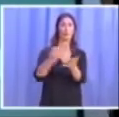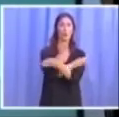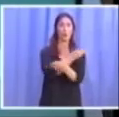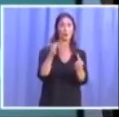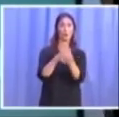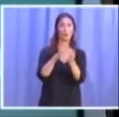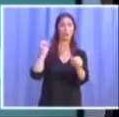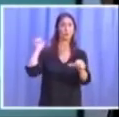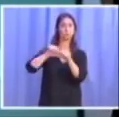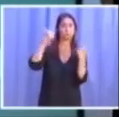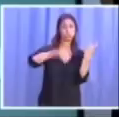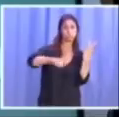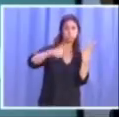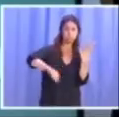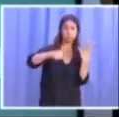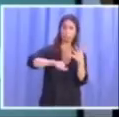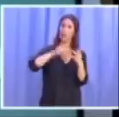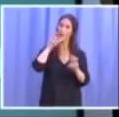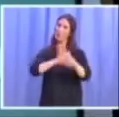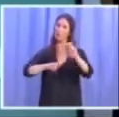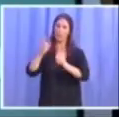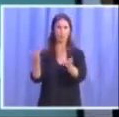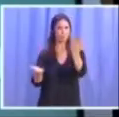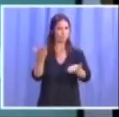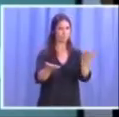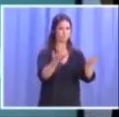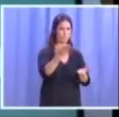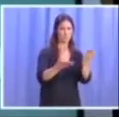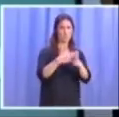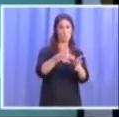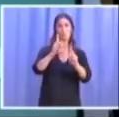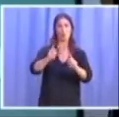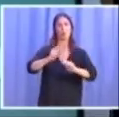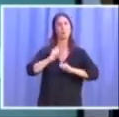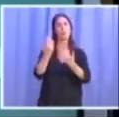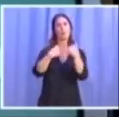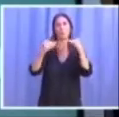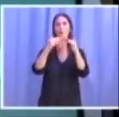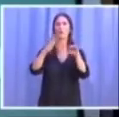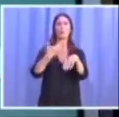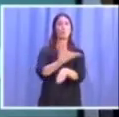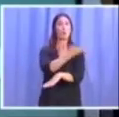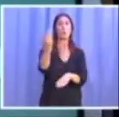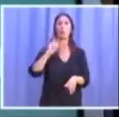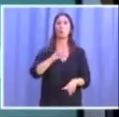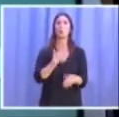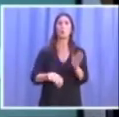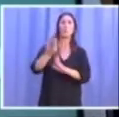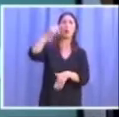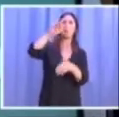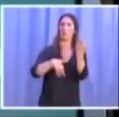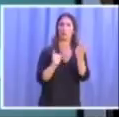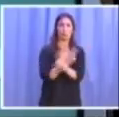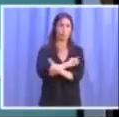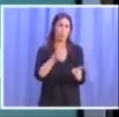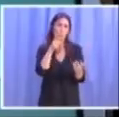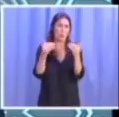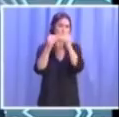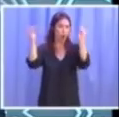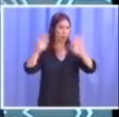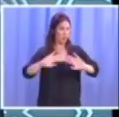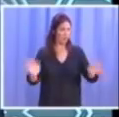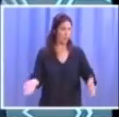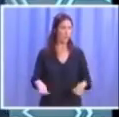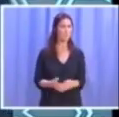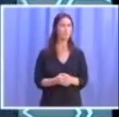durante tantos años, empecemos a equilibrar la cuenta y solamente que se nos trate con igualdad al resto. No queremos ser ni más ni menos, simplemente iguales.